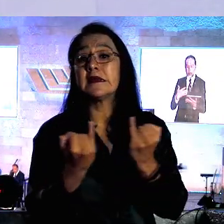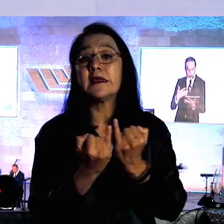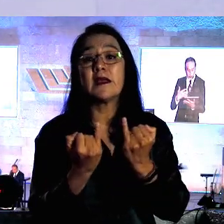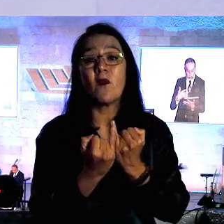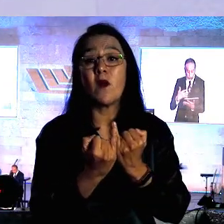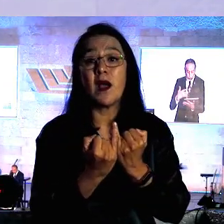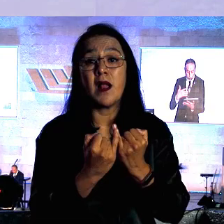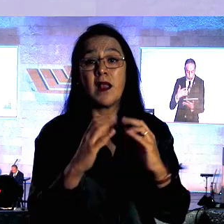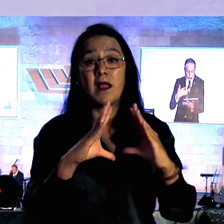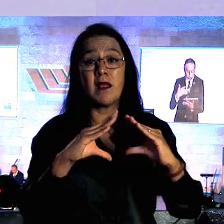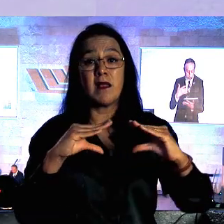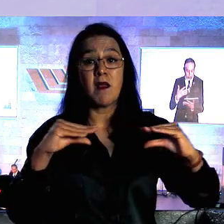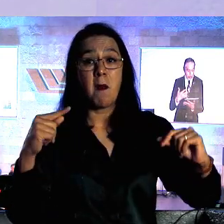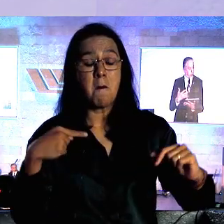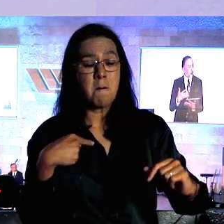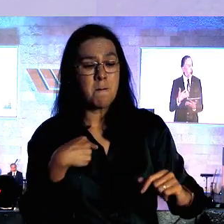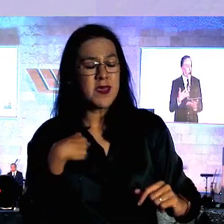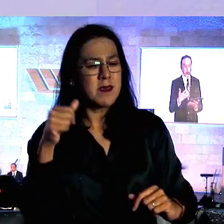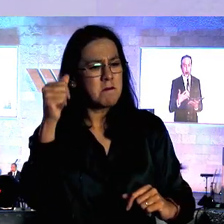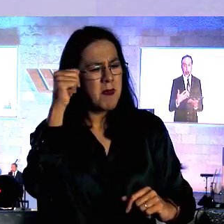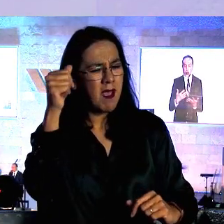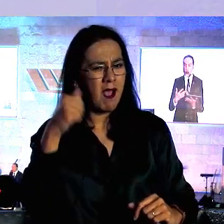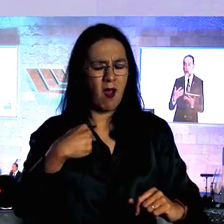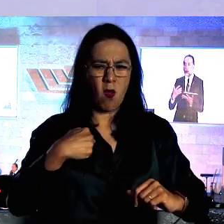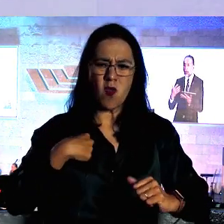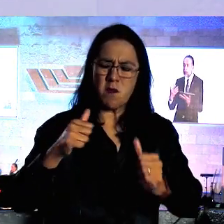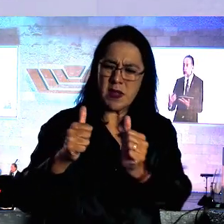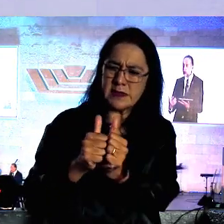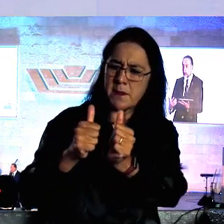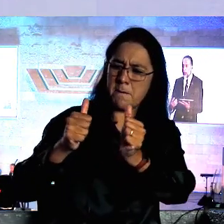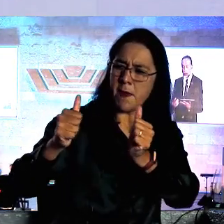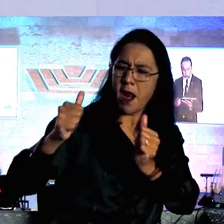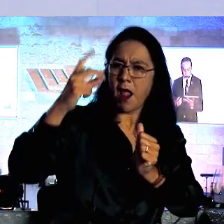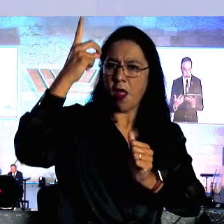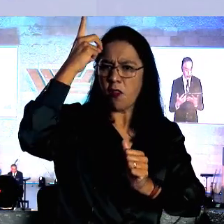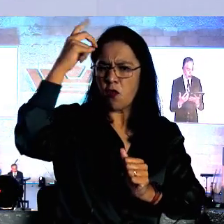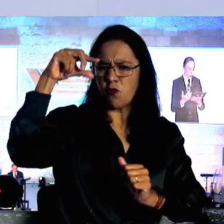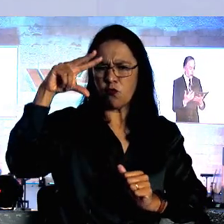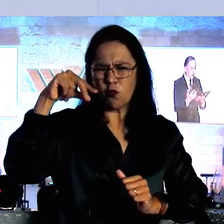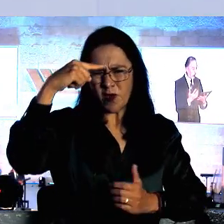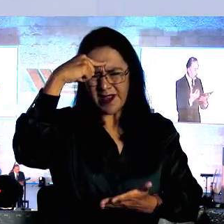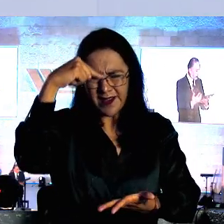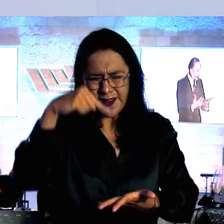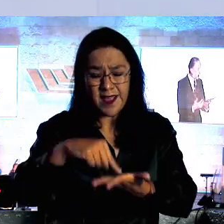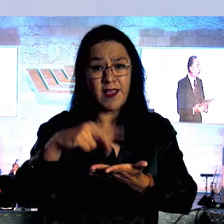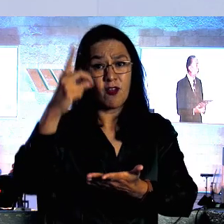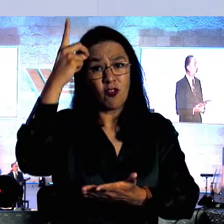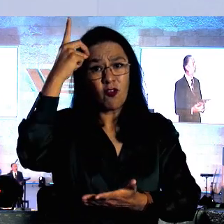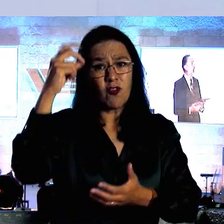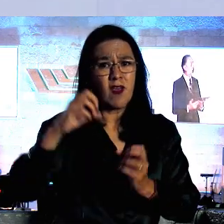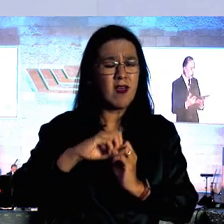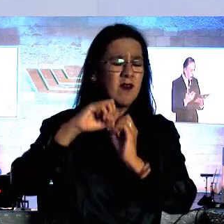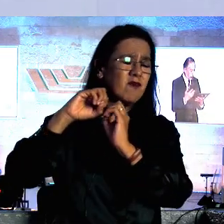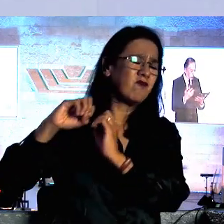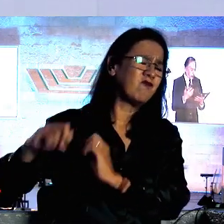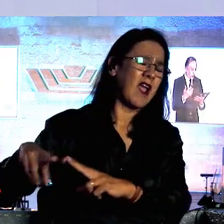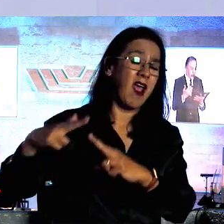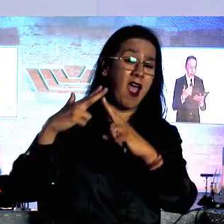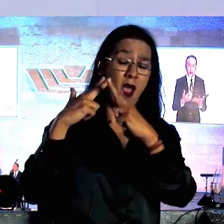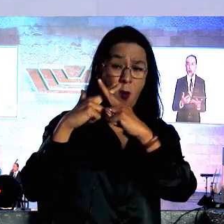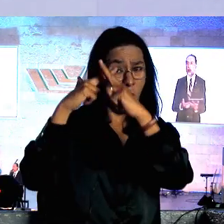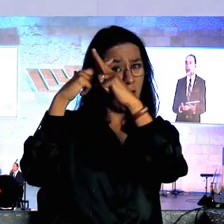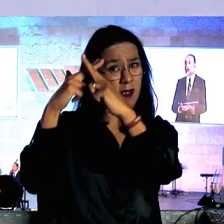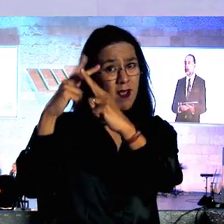porque nosotros nos apartamos de Dios porque nosotros dejamos de creer en Dios porque nosotros dejamos de honrar a Dios porque nosotros